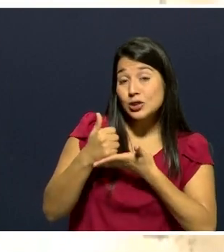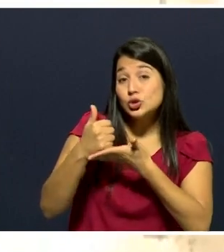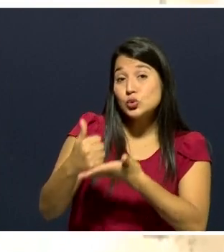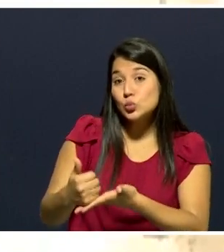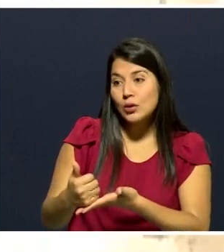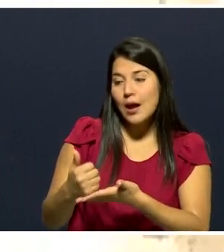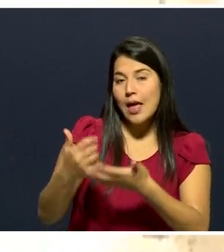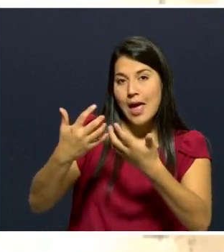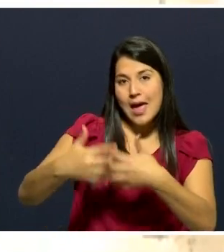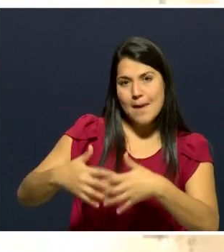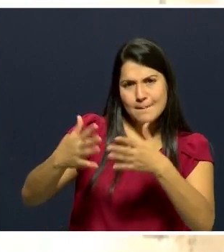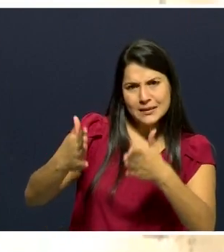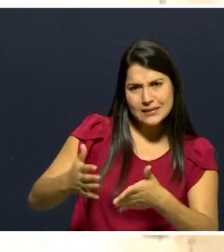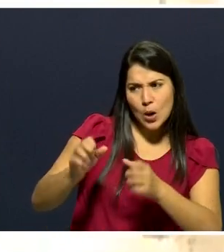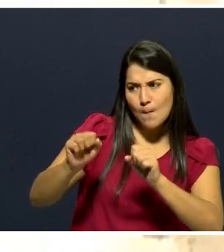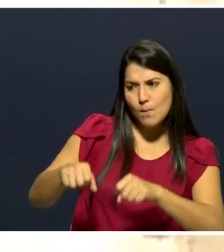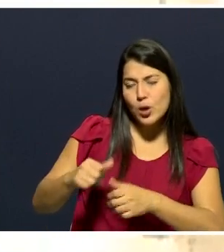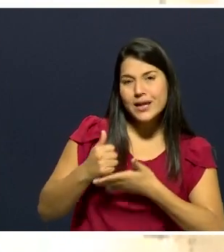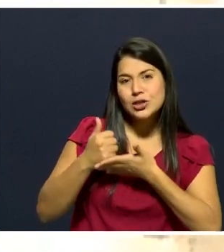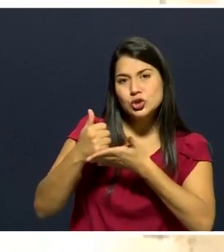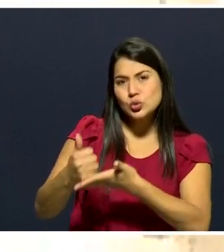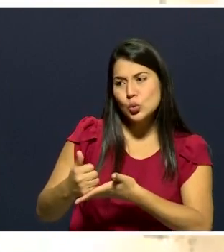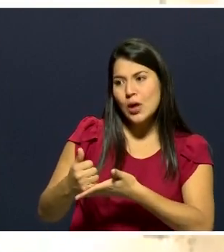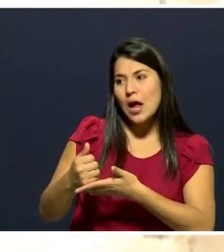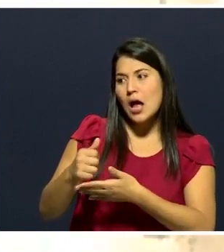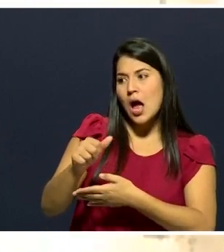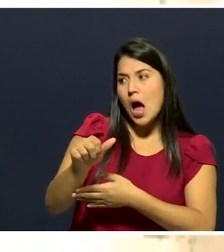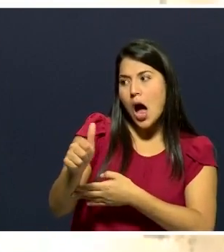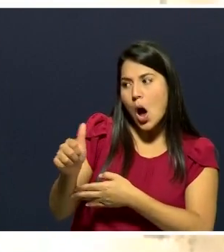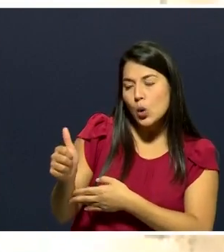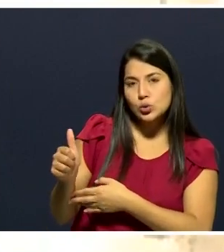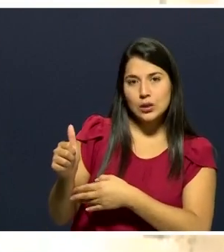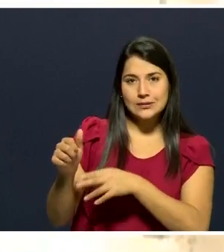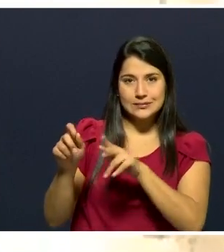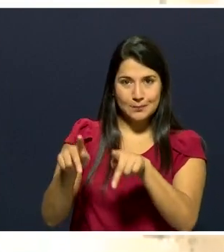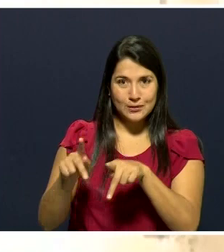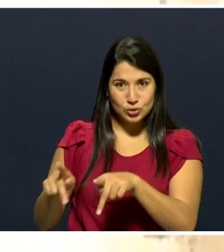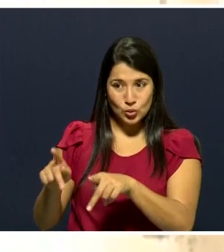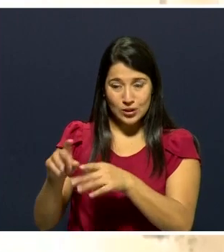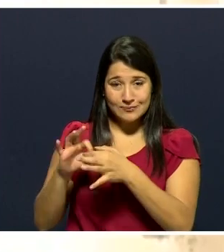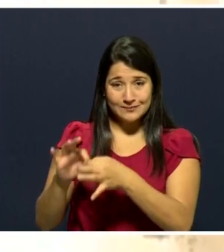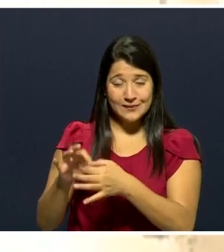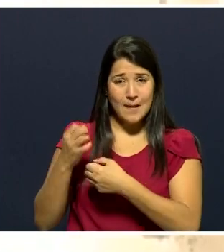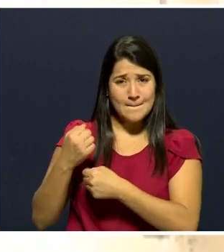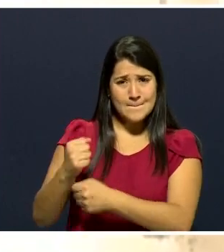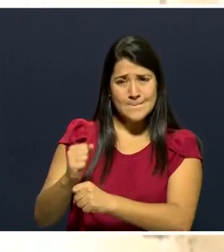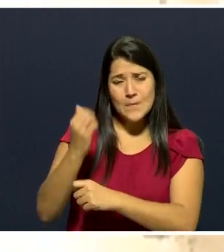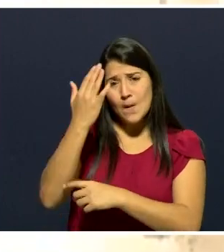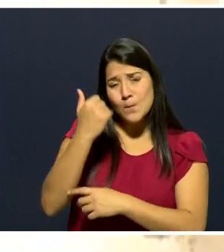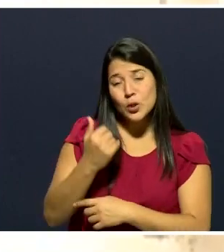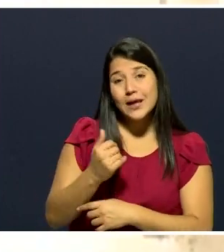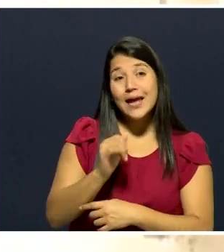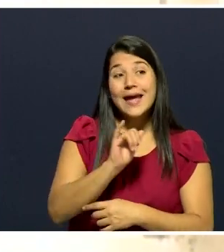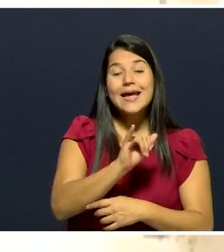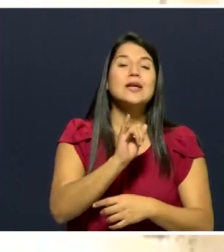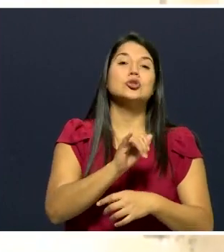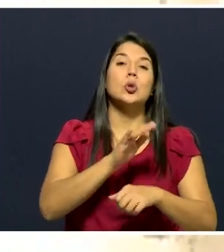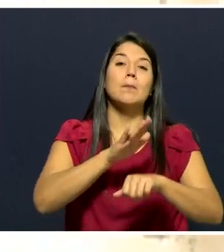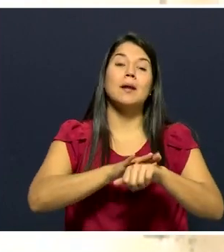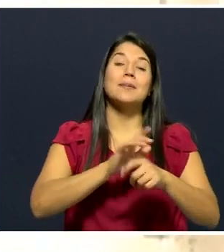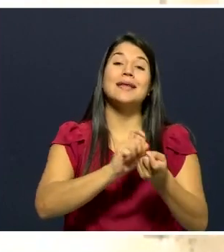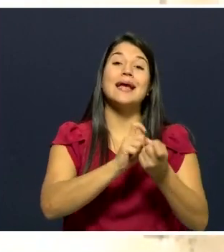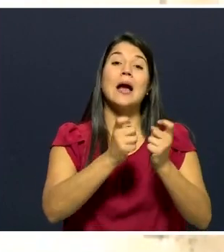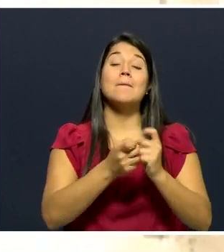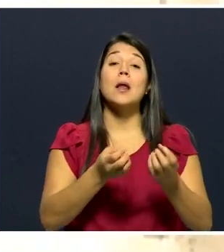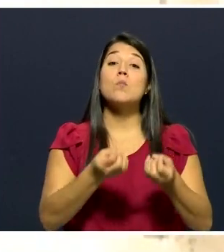al empresario, ayudar a los municipios, porque esto data de una serie de reforma de varias leyes, el